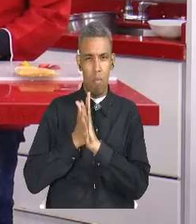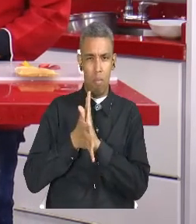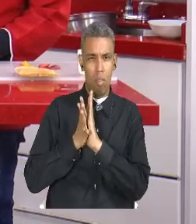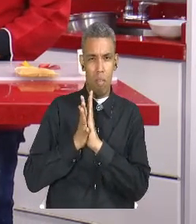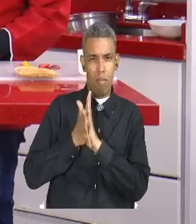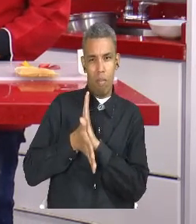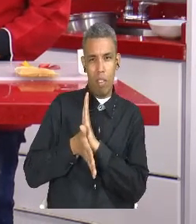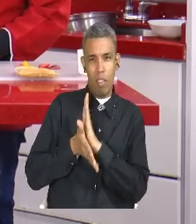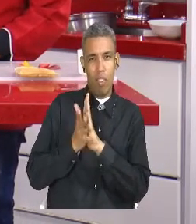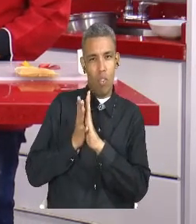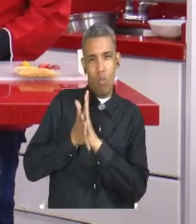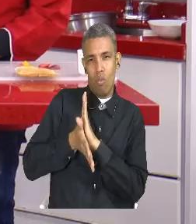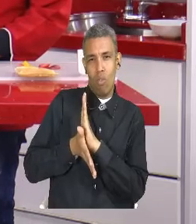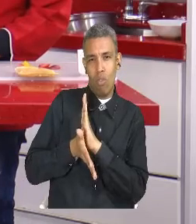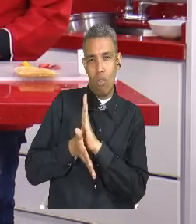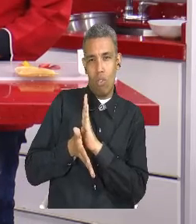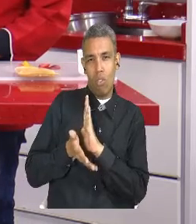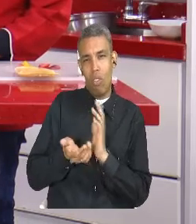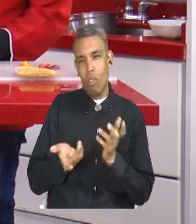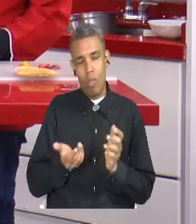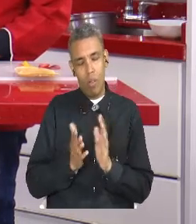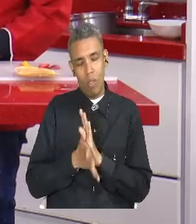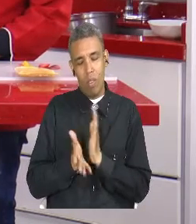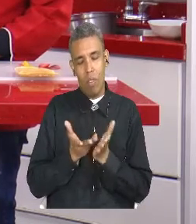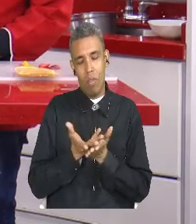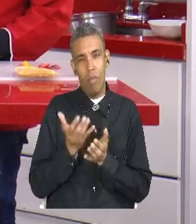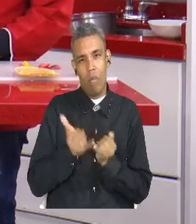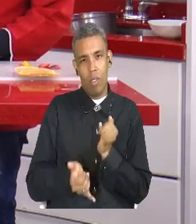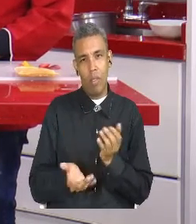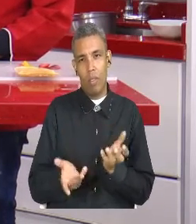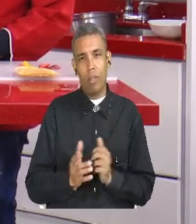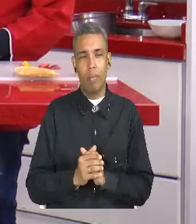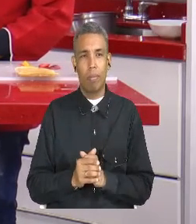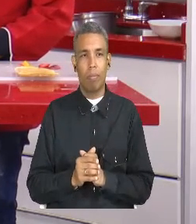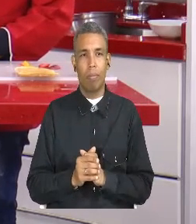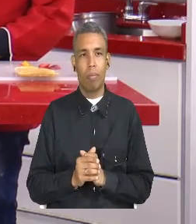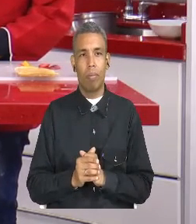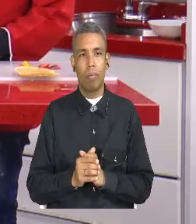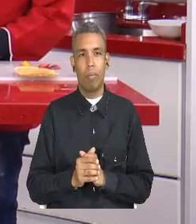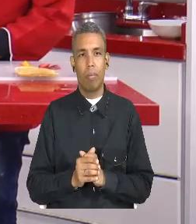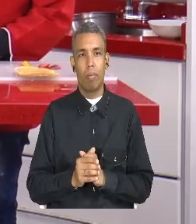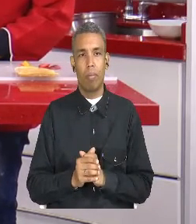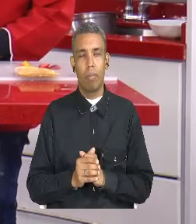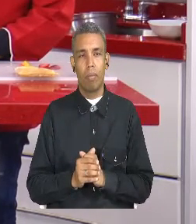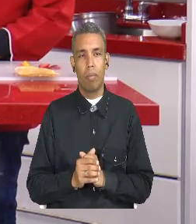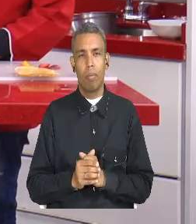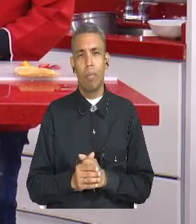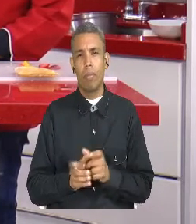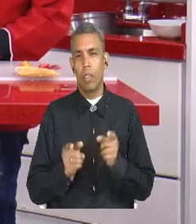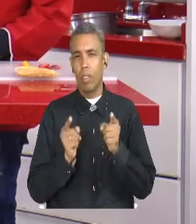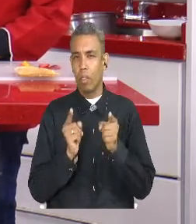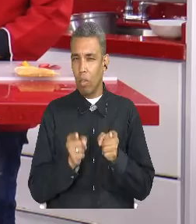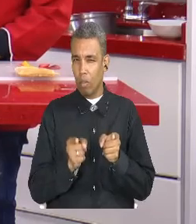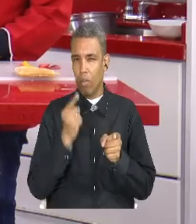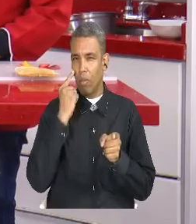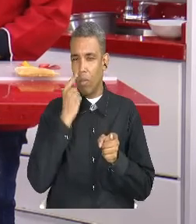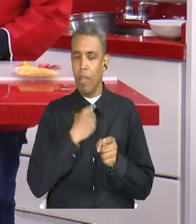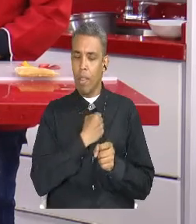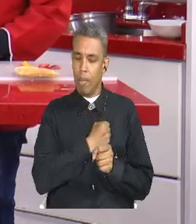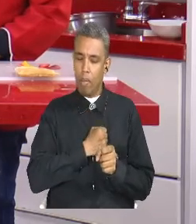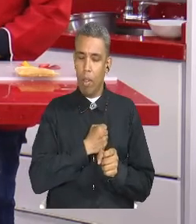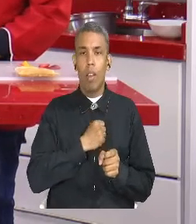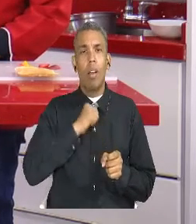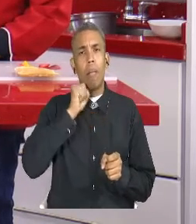identifique siempre a la doctora, ¿cuál es? Bueno, yo los invito a creer un poco más en nuestra tierra. Barranca Bermeja es muy